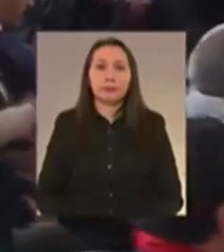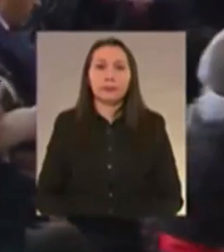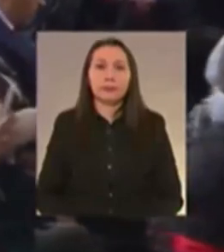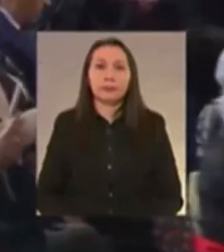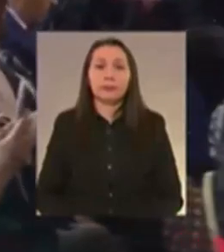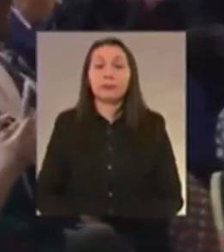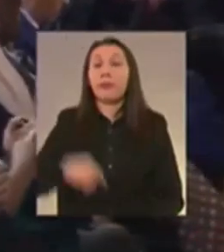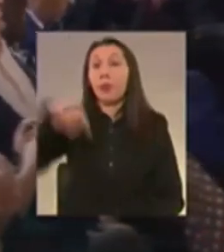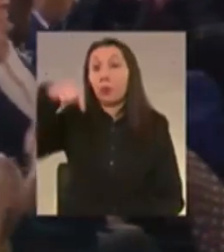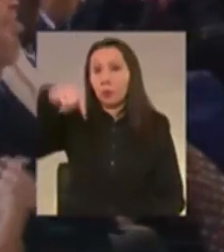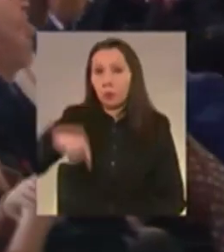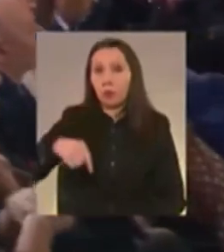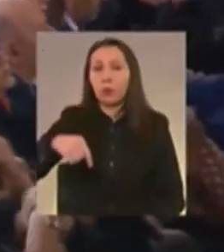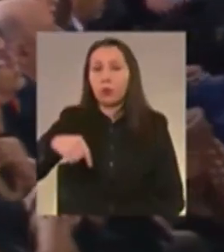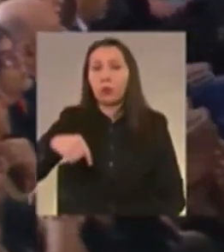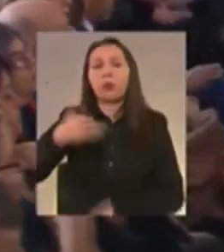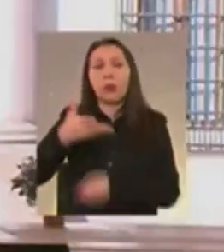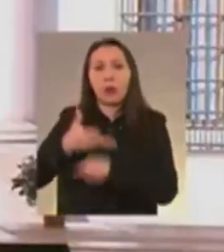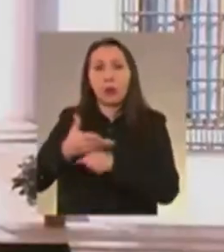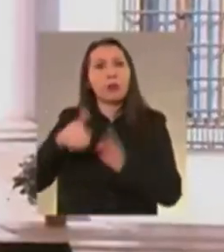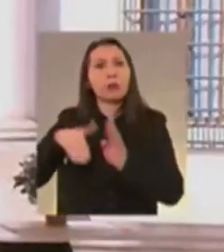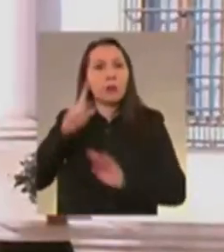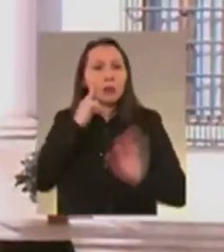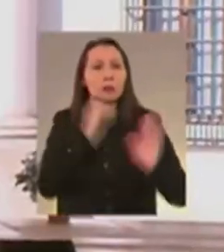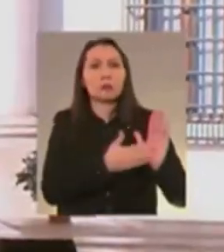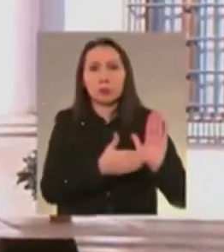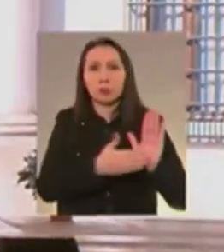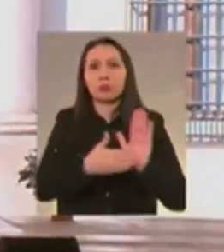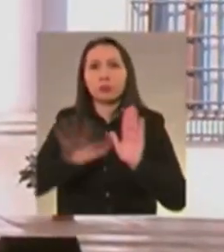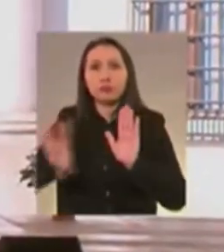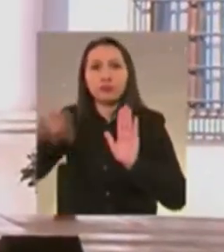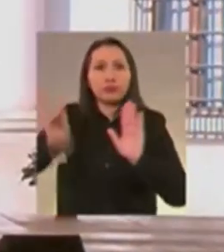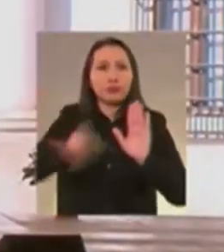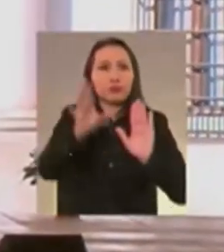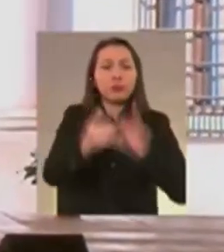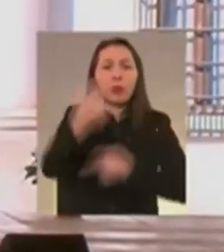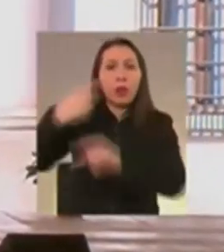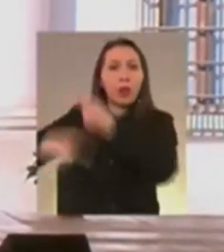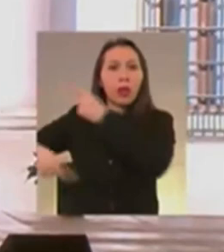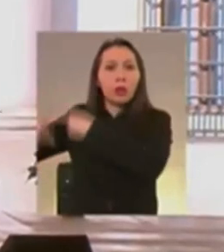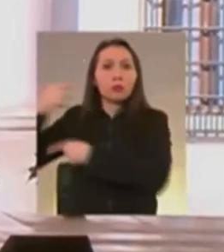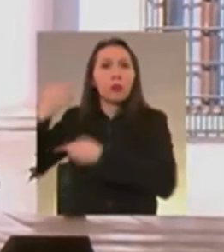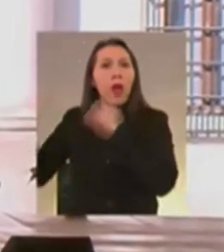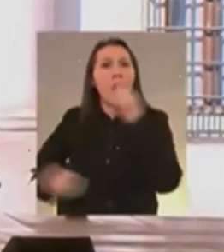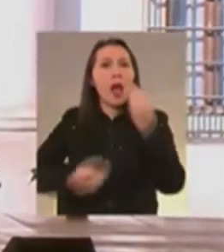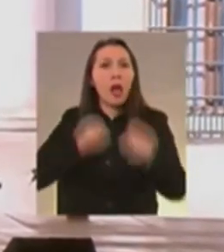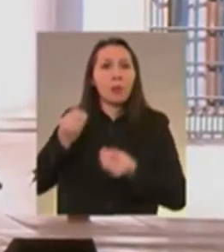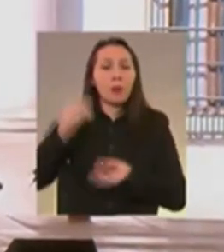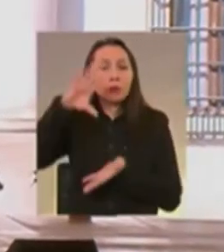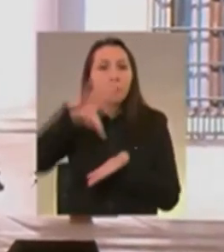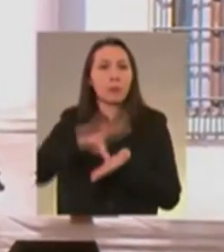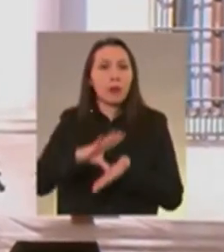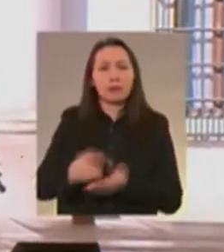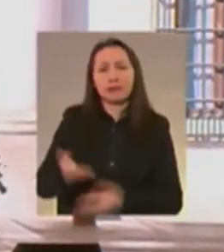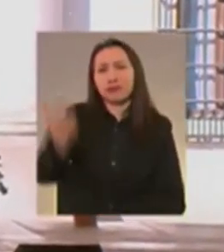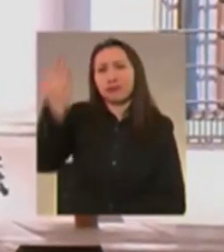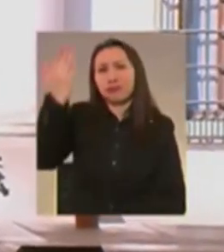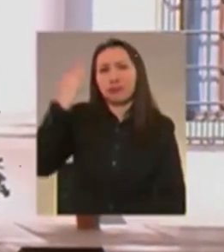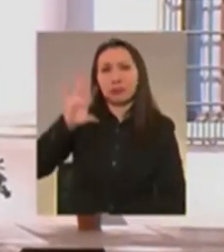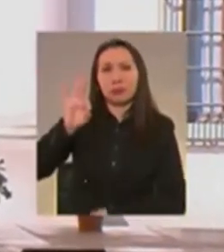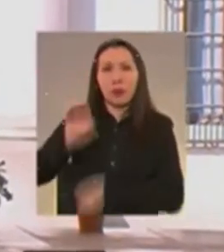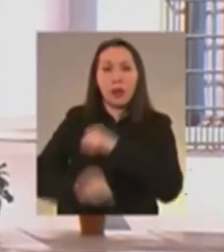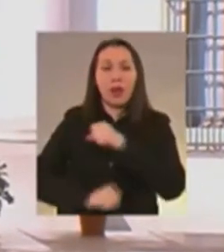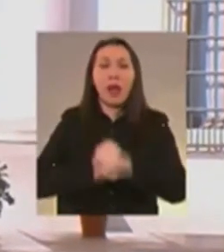Hoy contamos con más evidencia que nunca de la historia sobre lo que ocurrió en nuestro país hace 50 años.